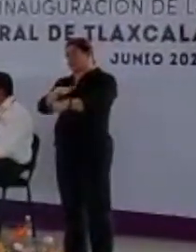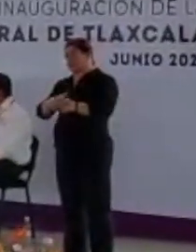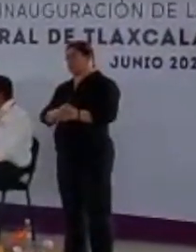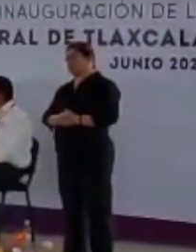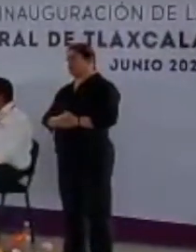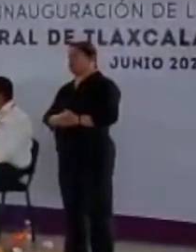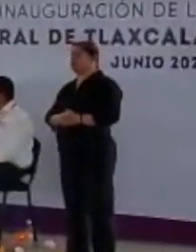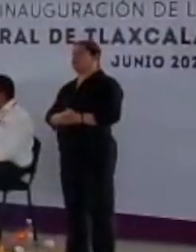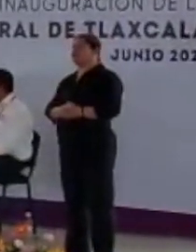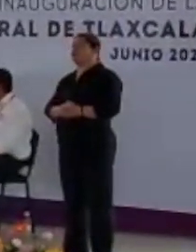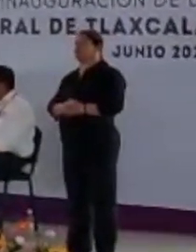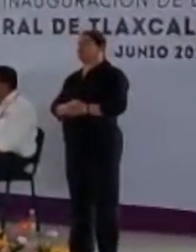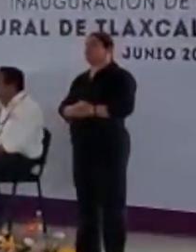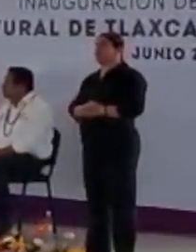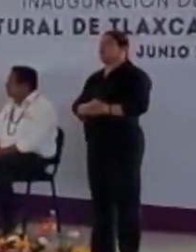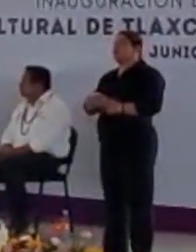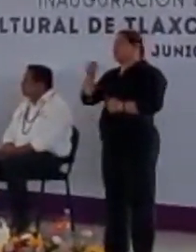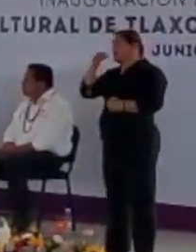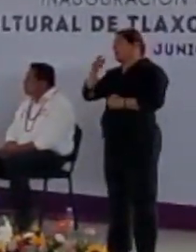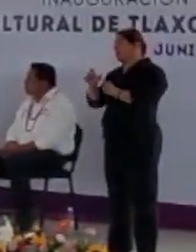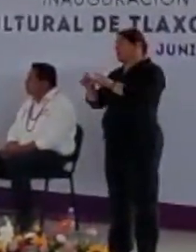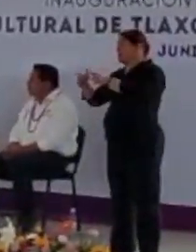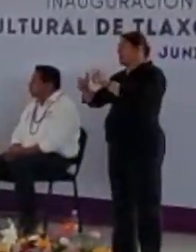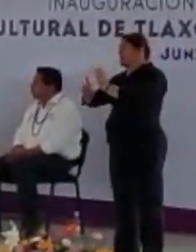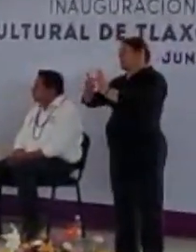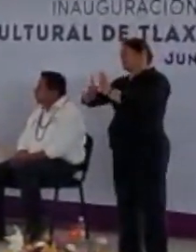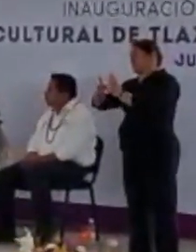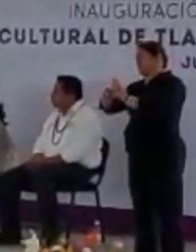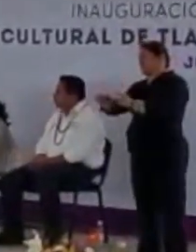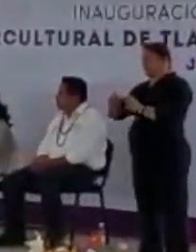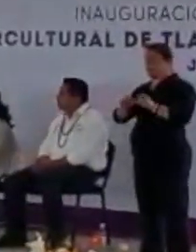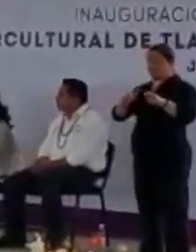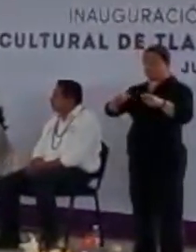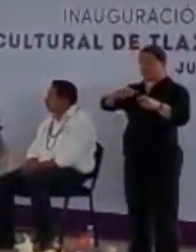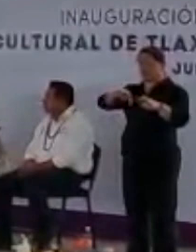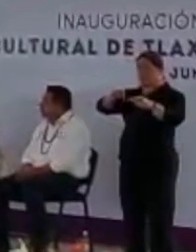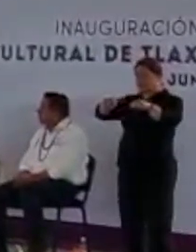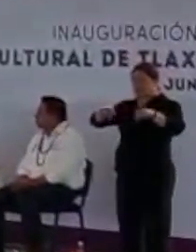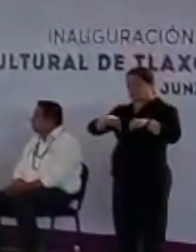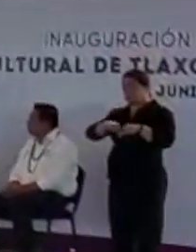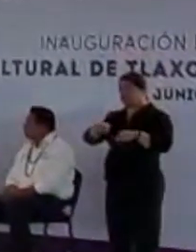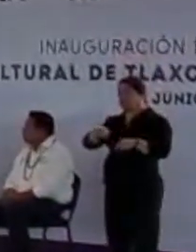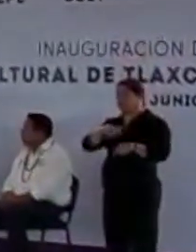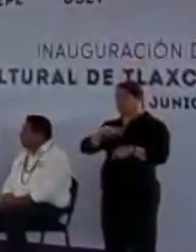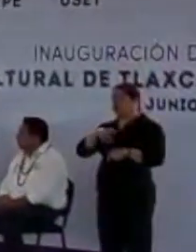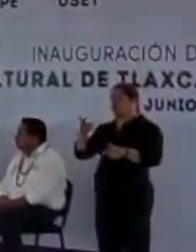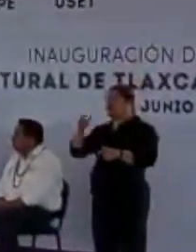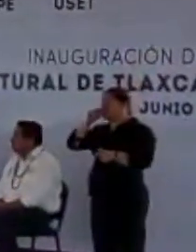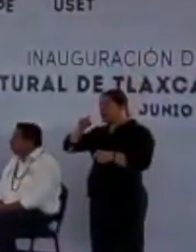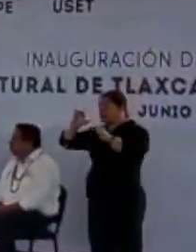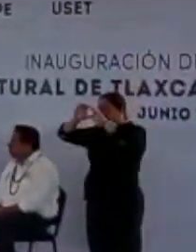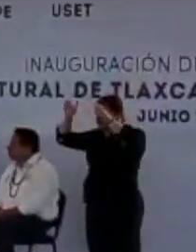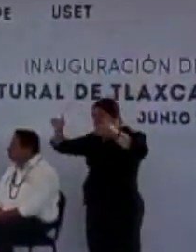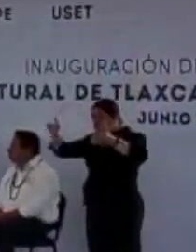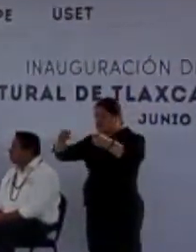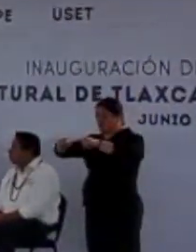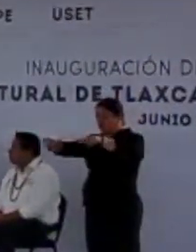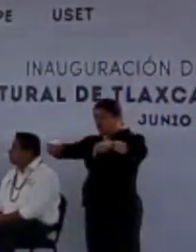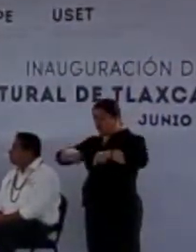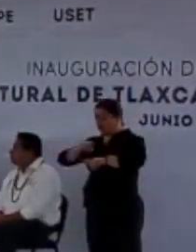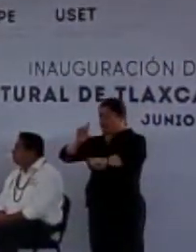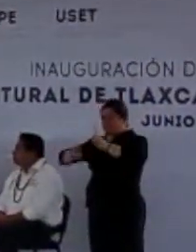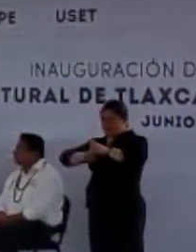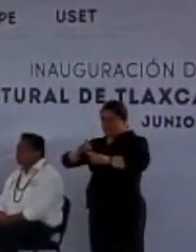el taller de gastronomía, la plaza cívica, el domo de las canchas, el equipamiento de talleres